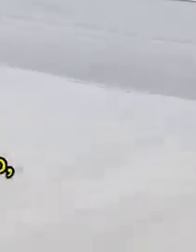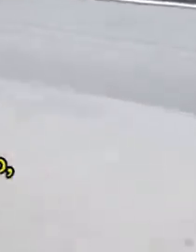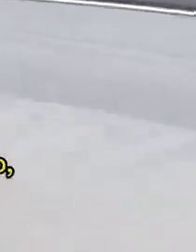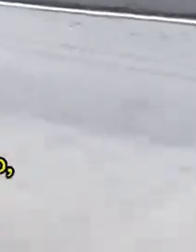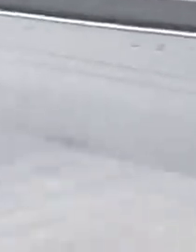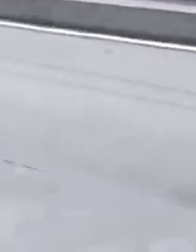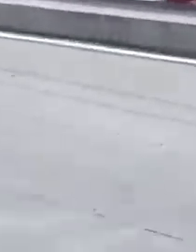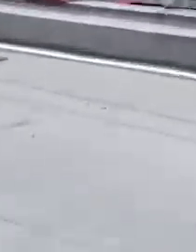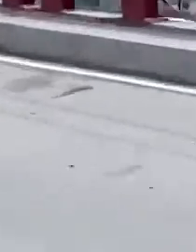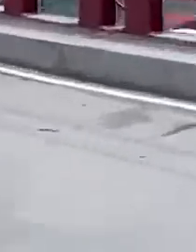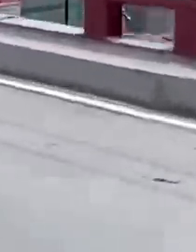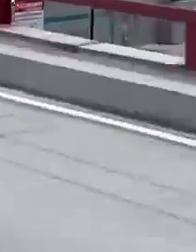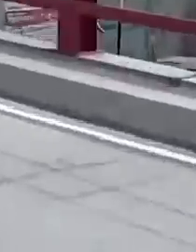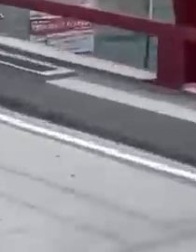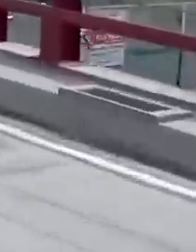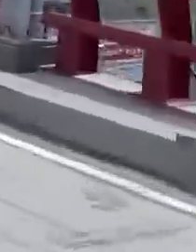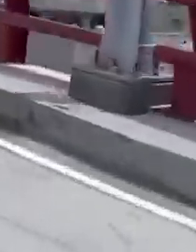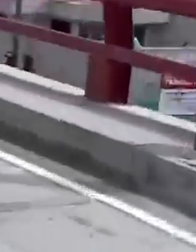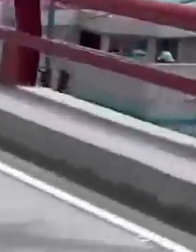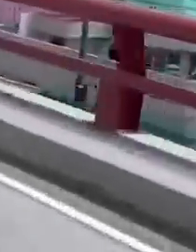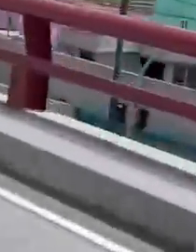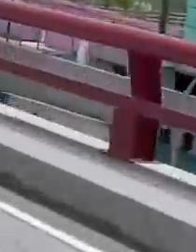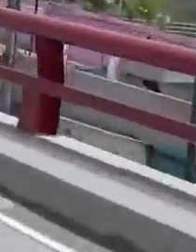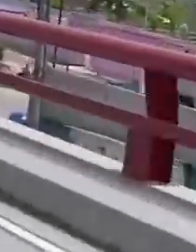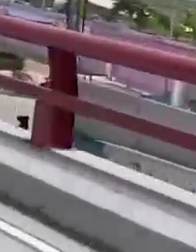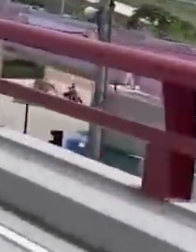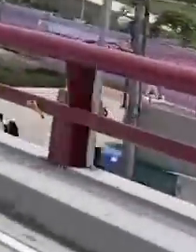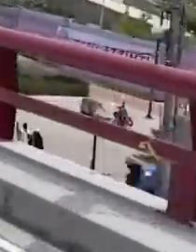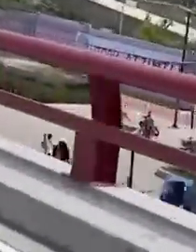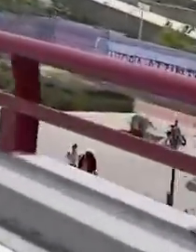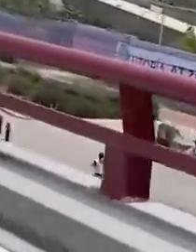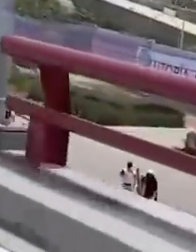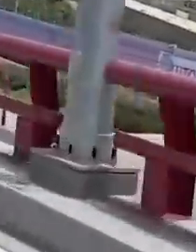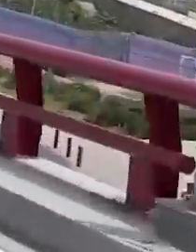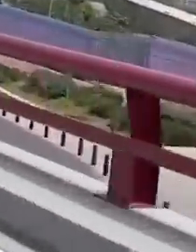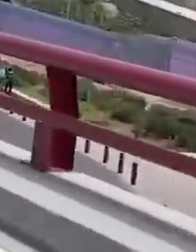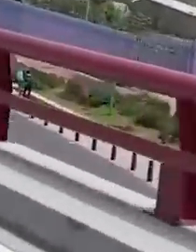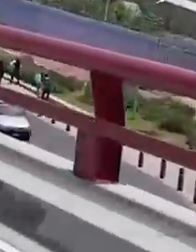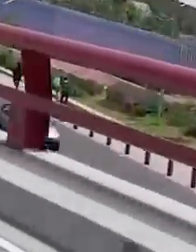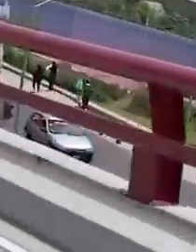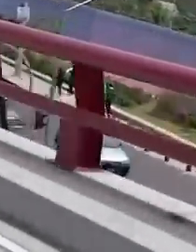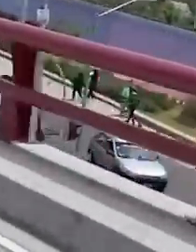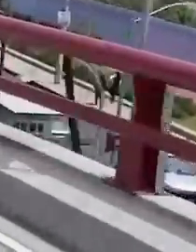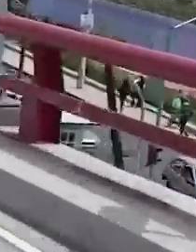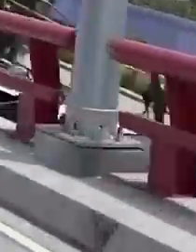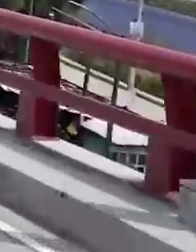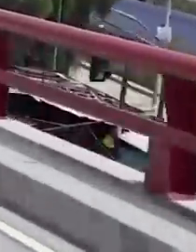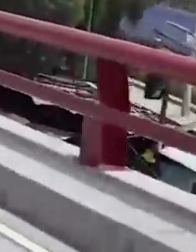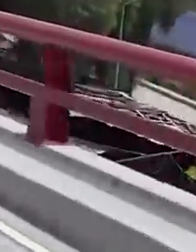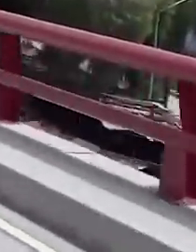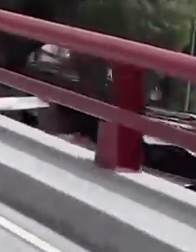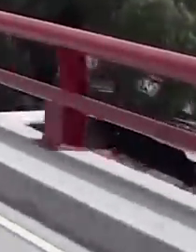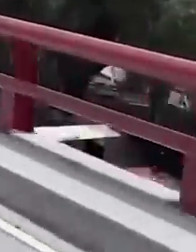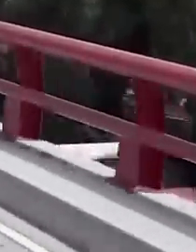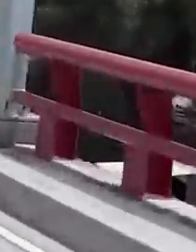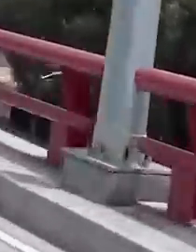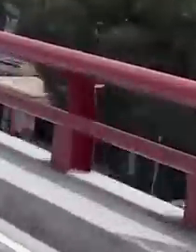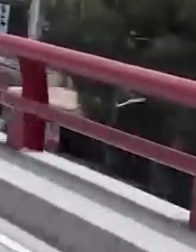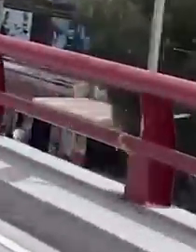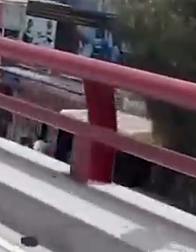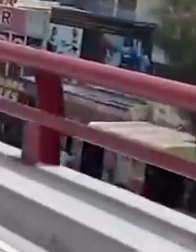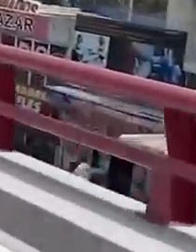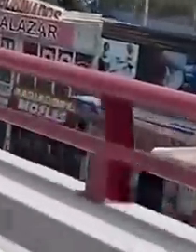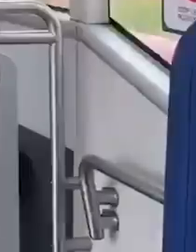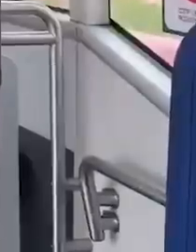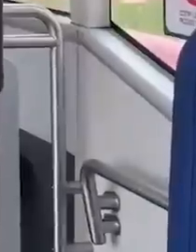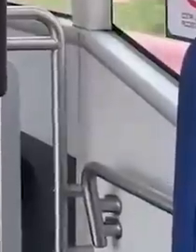del trolebús elevado? Porque por primera vez no solo se va a operar y la mayoría de las unidades las operará el Servicio de